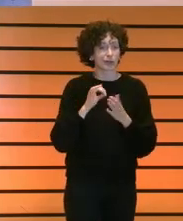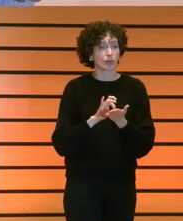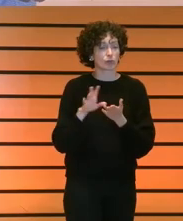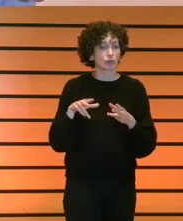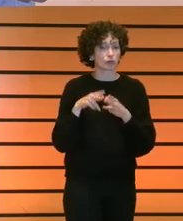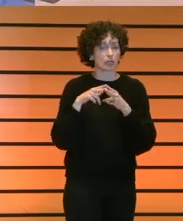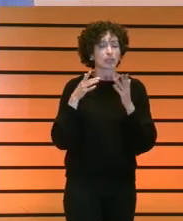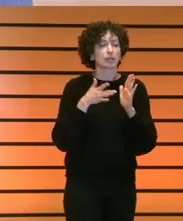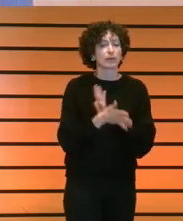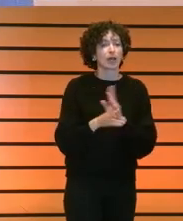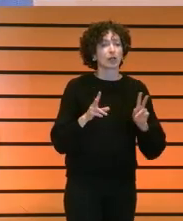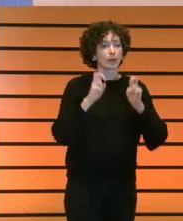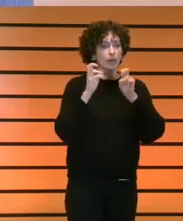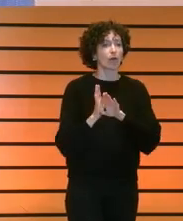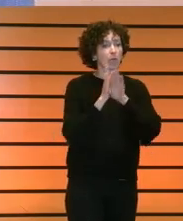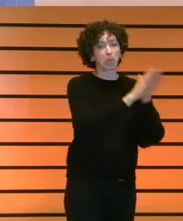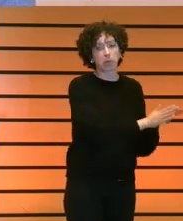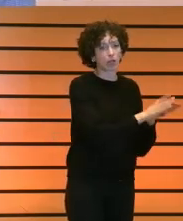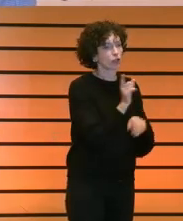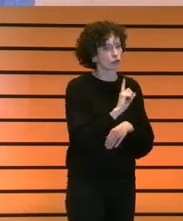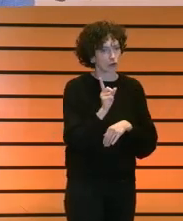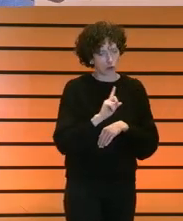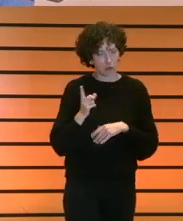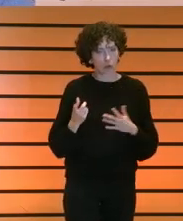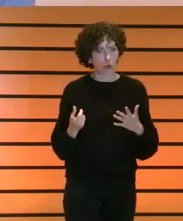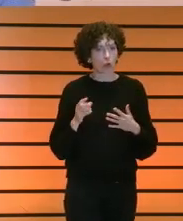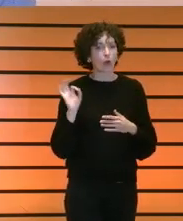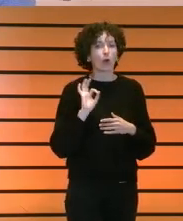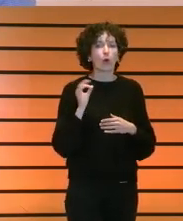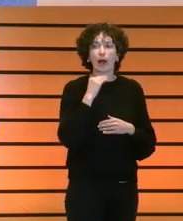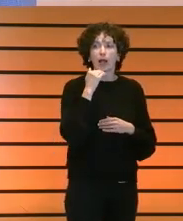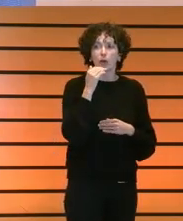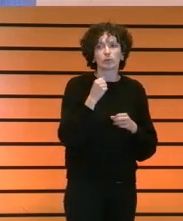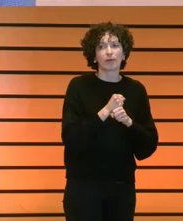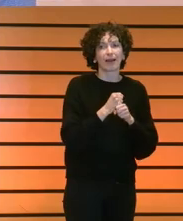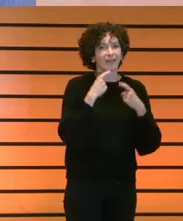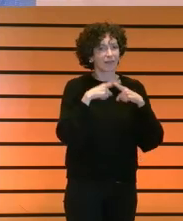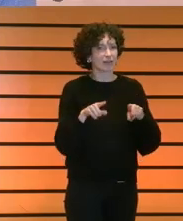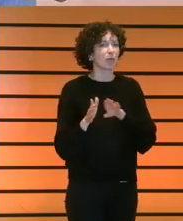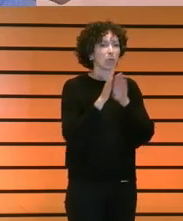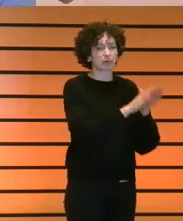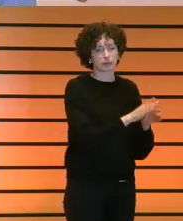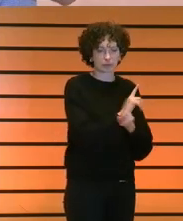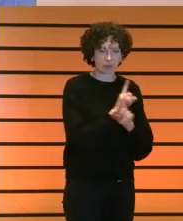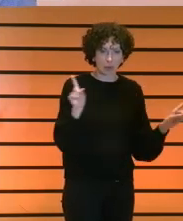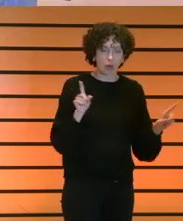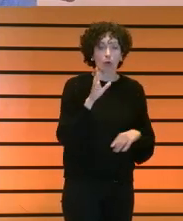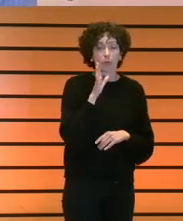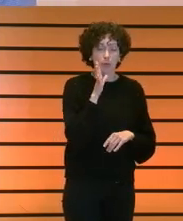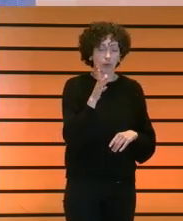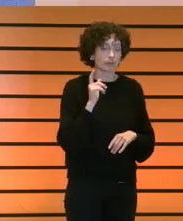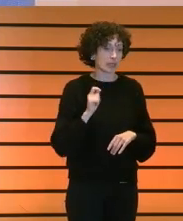a la innovación. No tienes que renunciar a hacer las cosas de forma diferente. ¿Por qué? Porque, como se suele